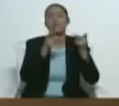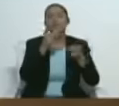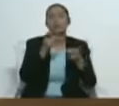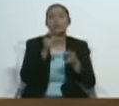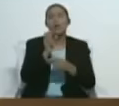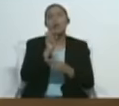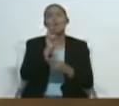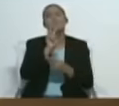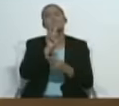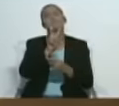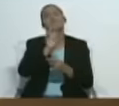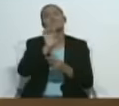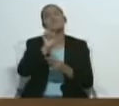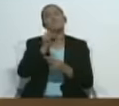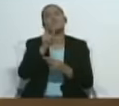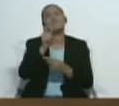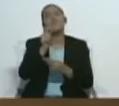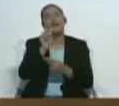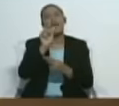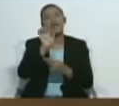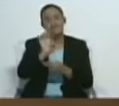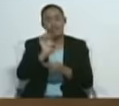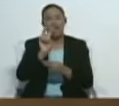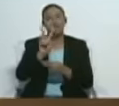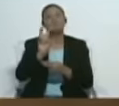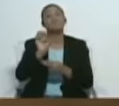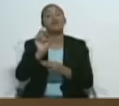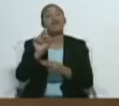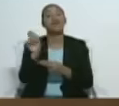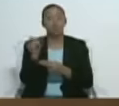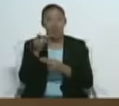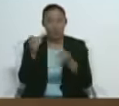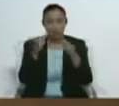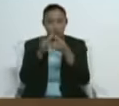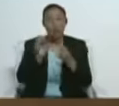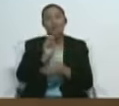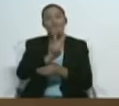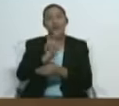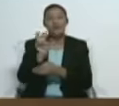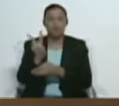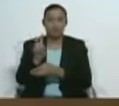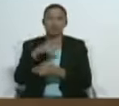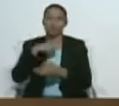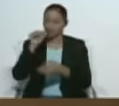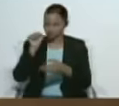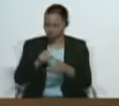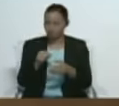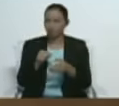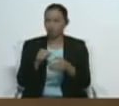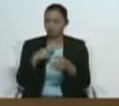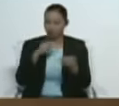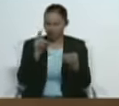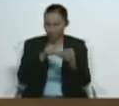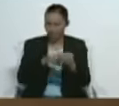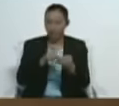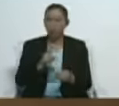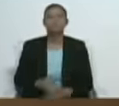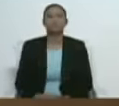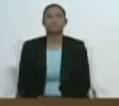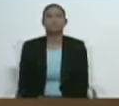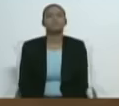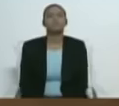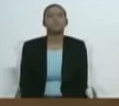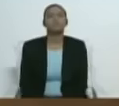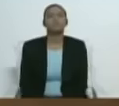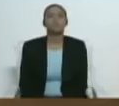que como vemos vuelve a parecer vinculada a generar violencia y agredir la integridad del